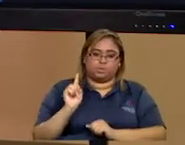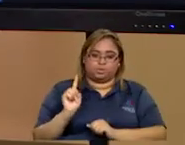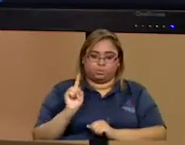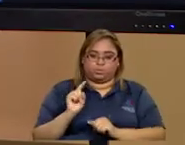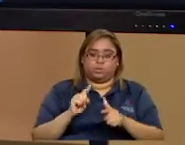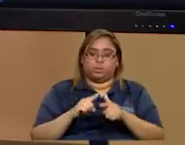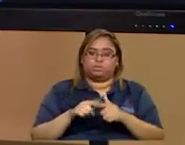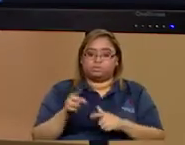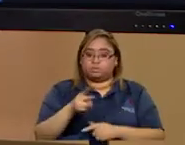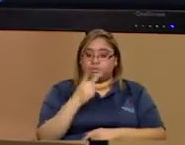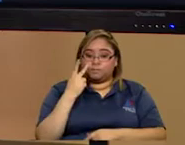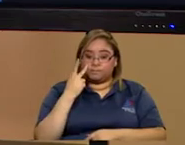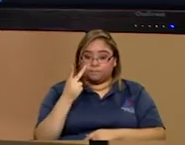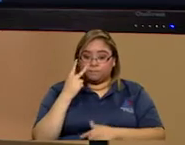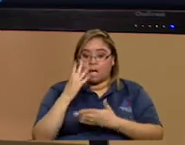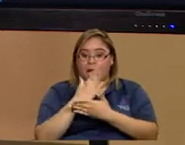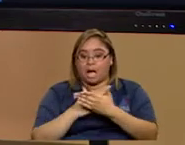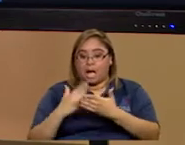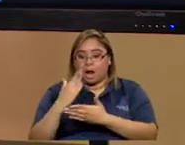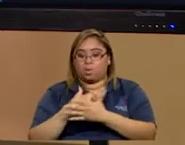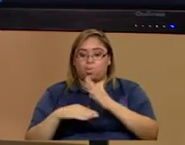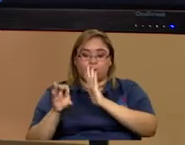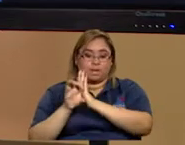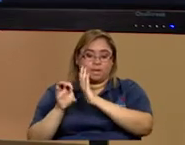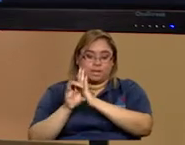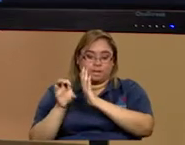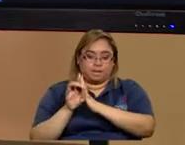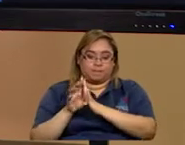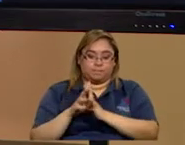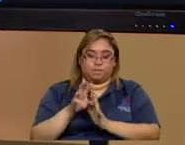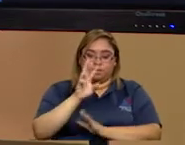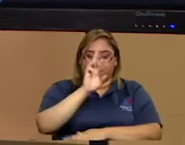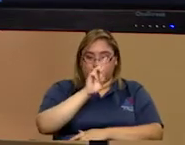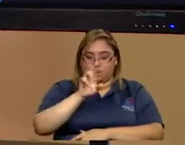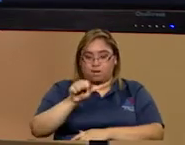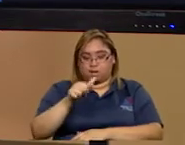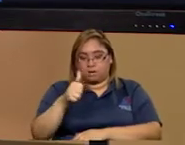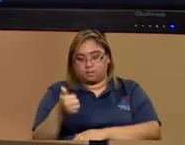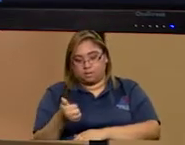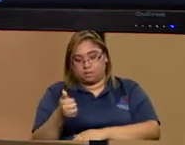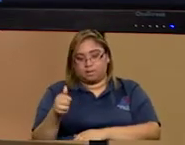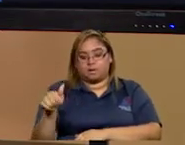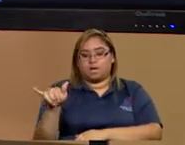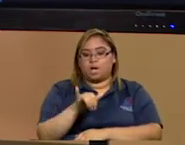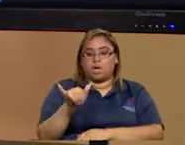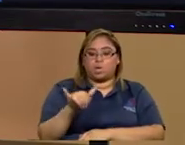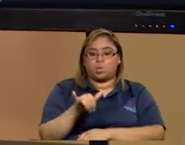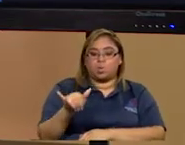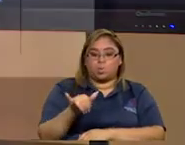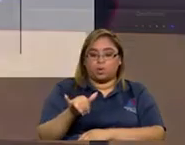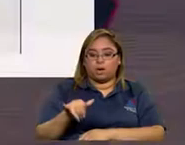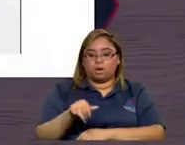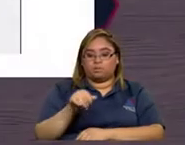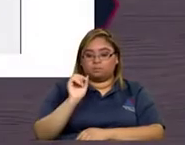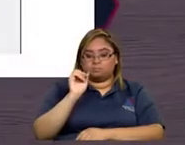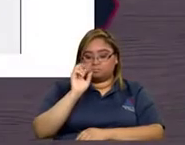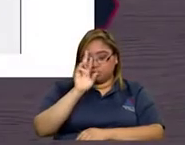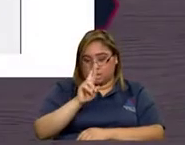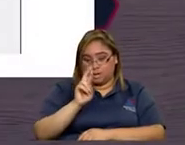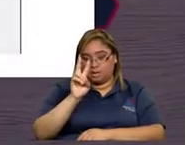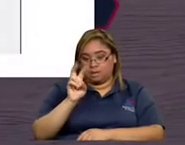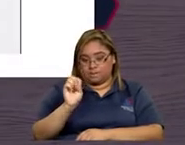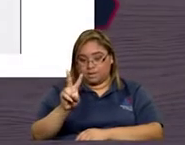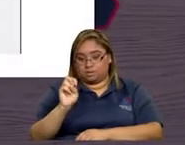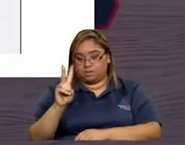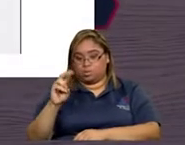observan algunos ejemplos. ¿Okay? R10 es igual a 0.1 ohmio, R22, 0.22, como lo